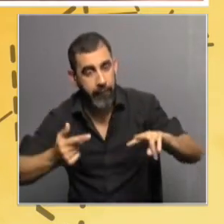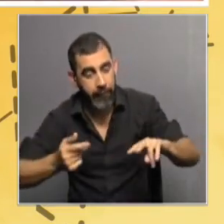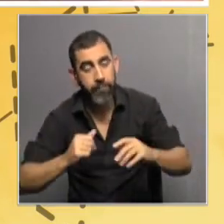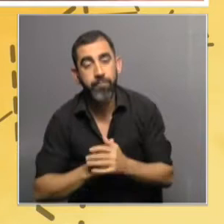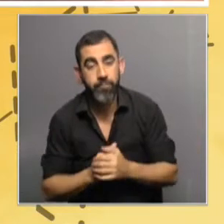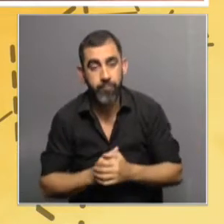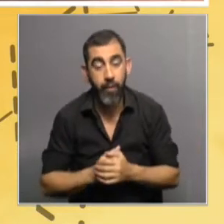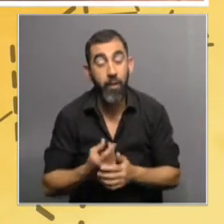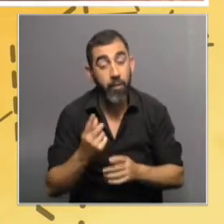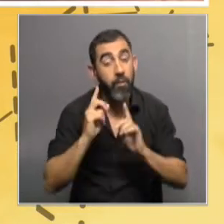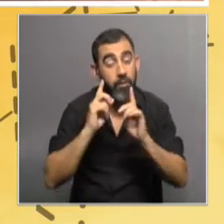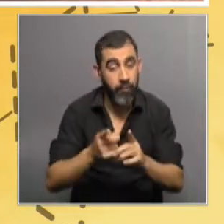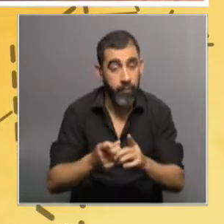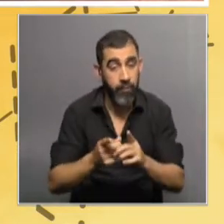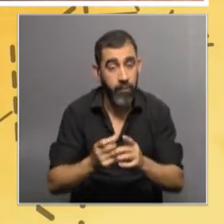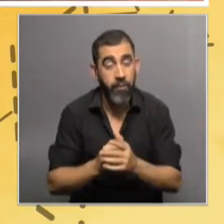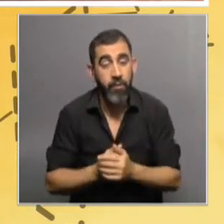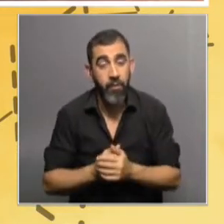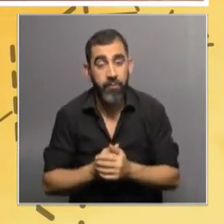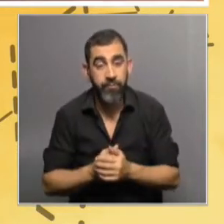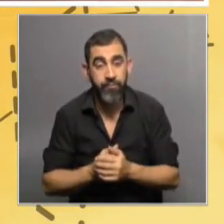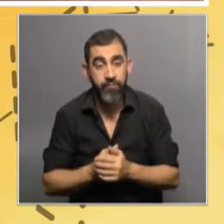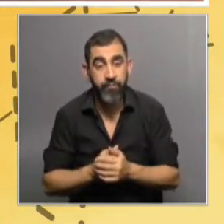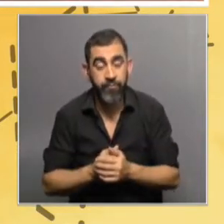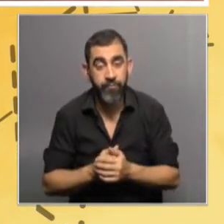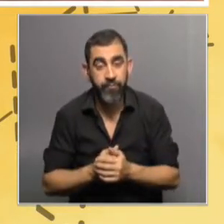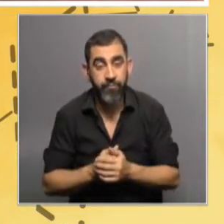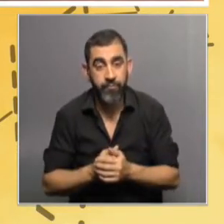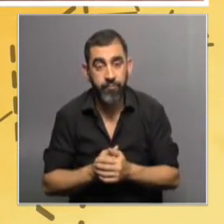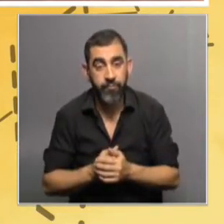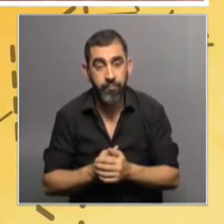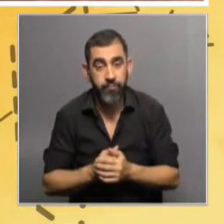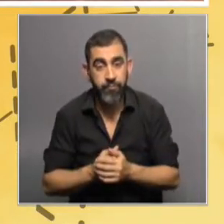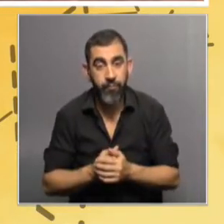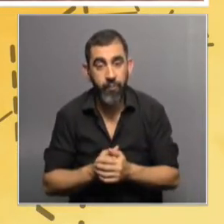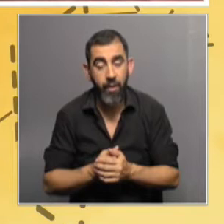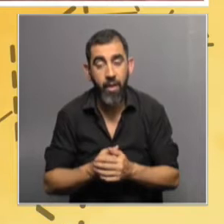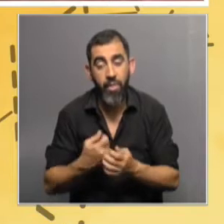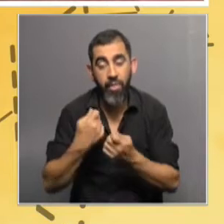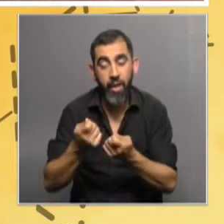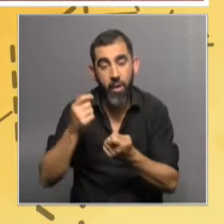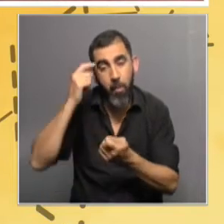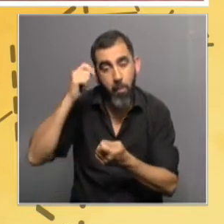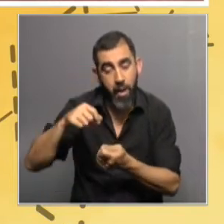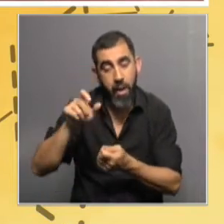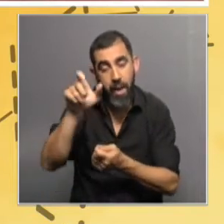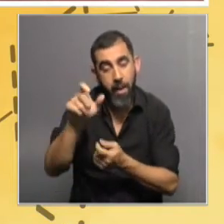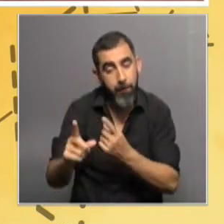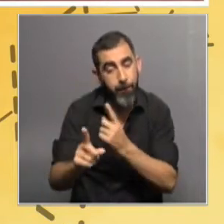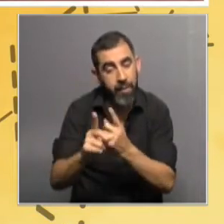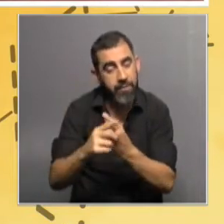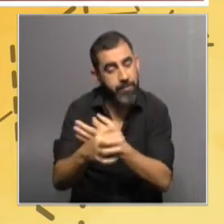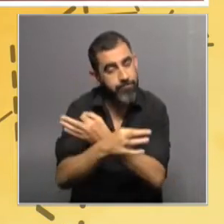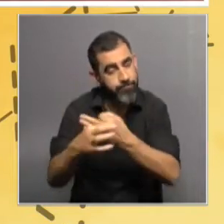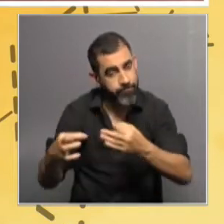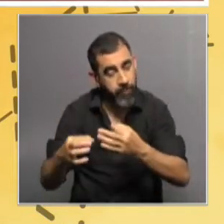pero también tiene que ver como decías tú ofrecerle esa estrategia al paciente correcto para eso